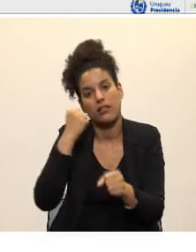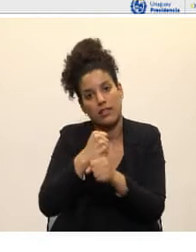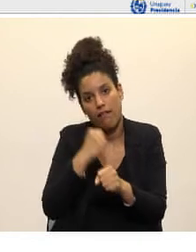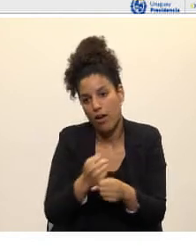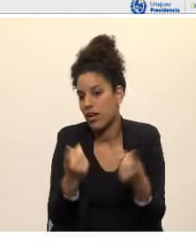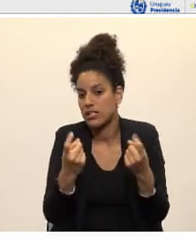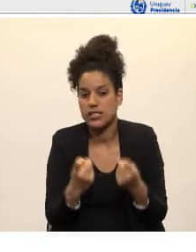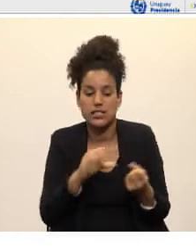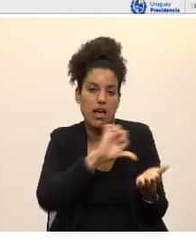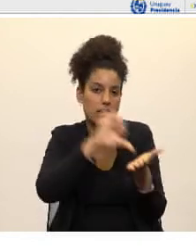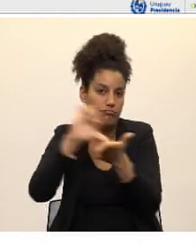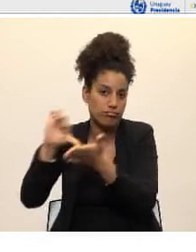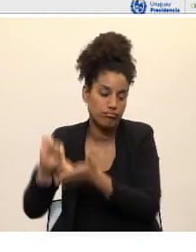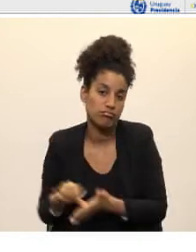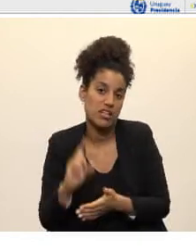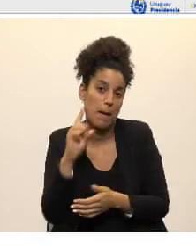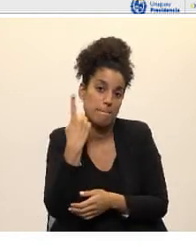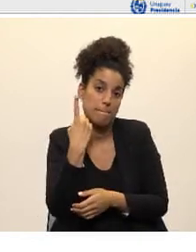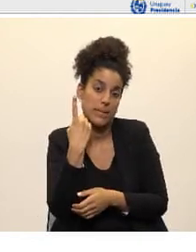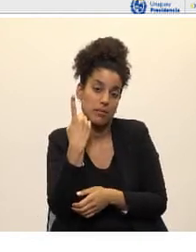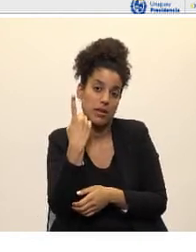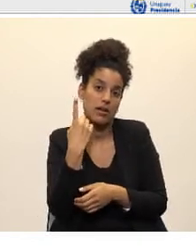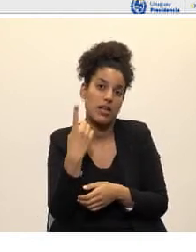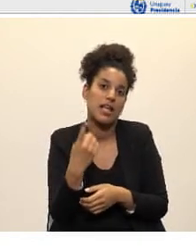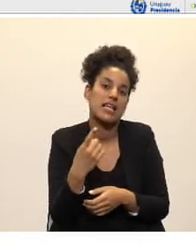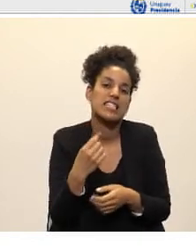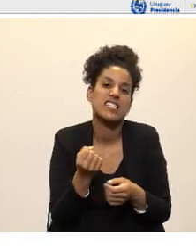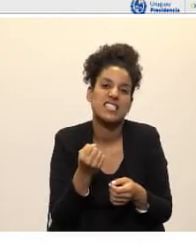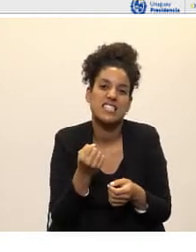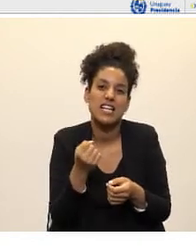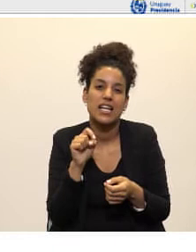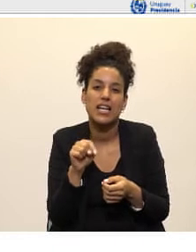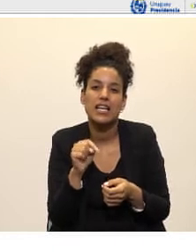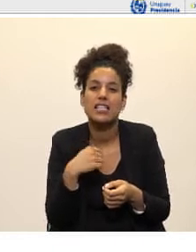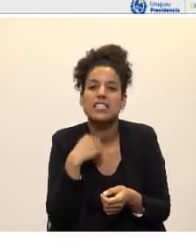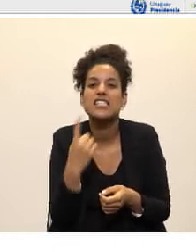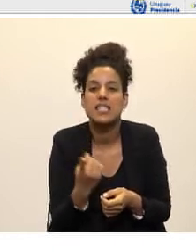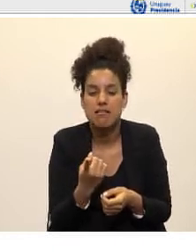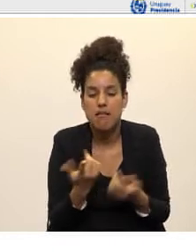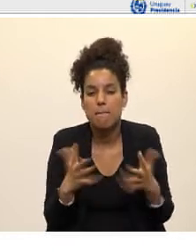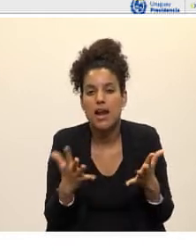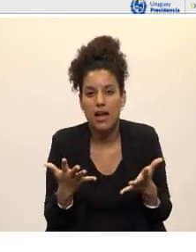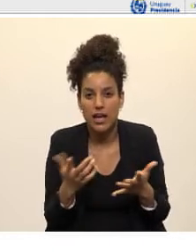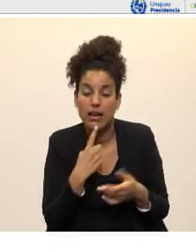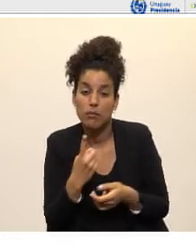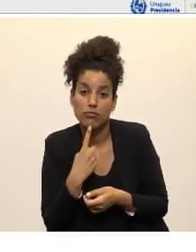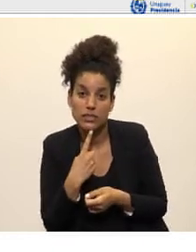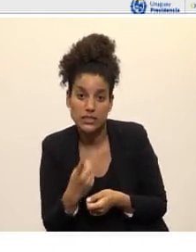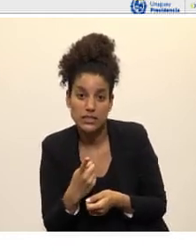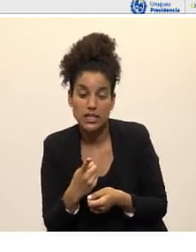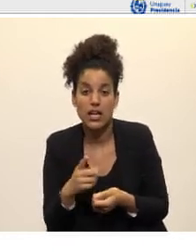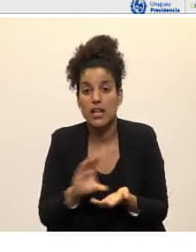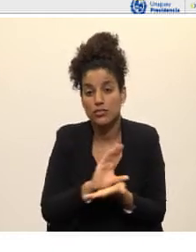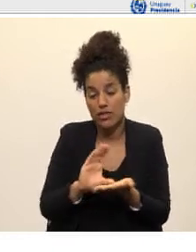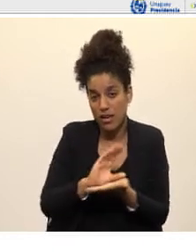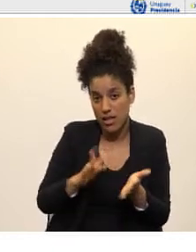territorios. En primer lugar, el sentido de la política. Yo creo que es indudable que la inclusión, y que la ciudadanía digital tiene